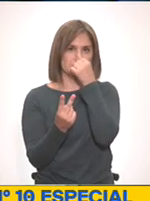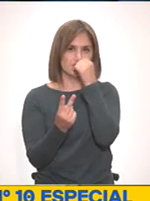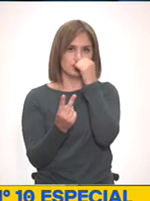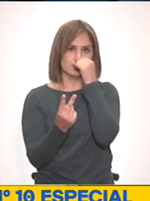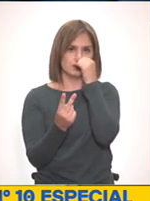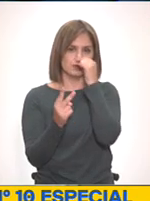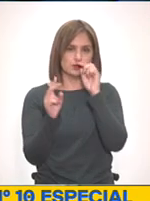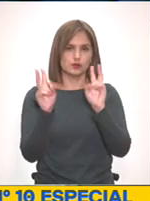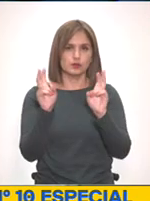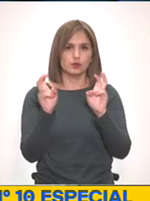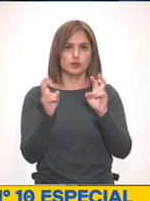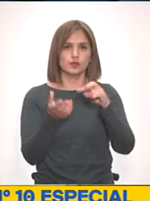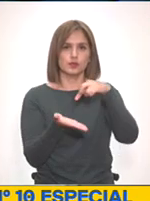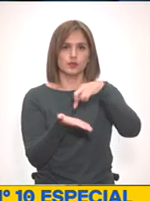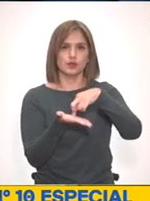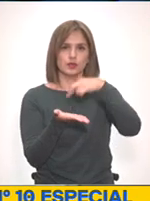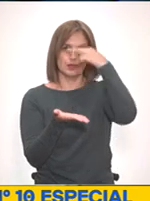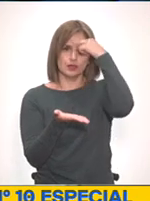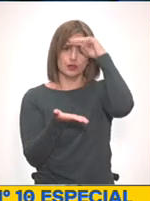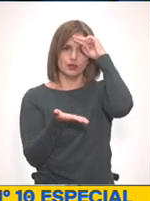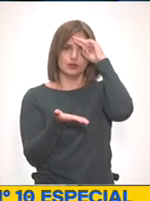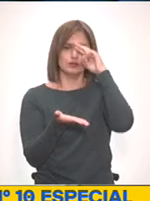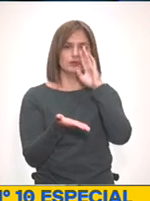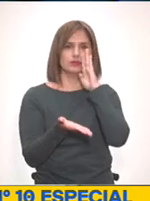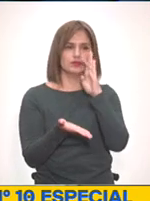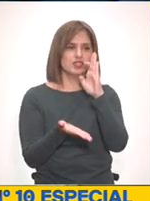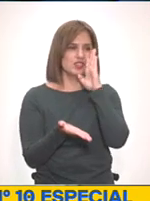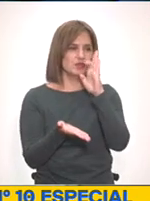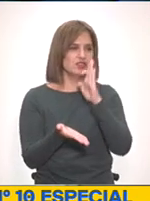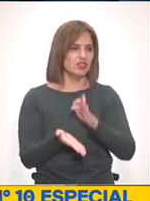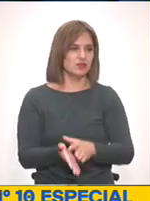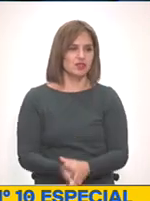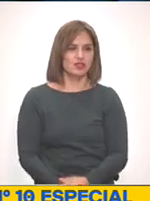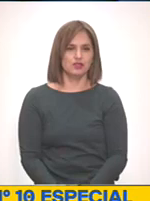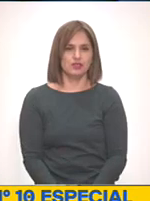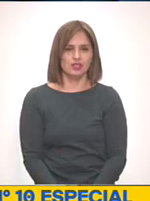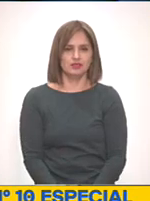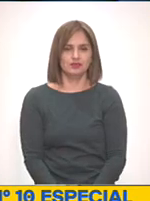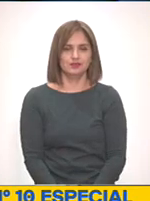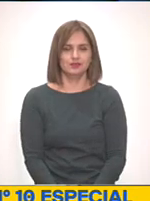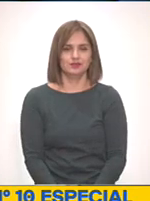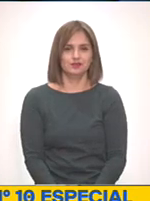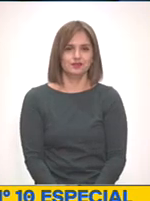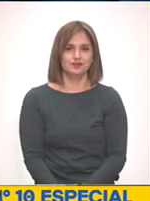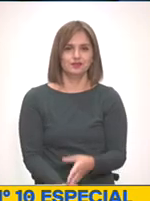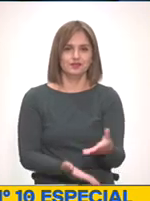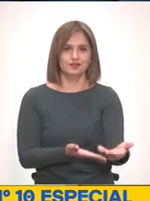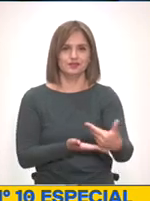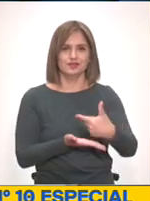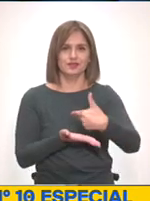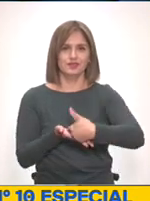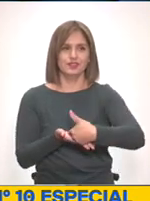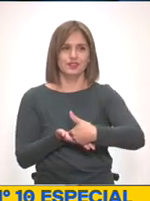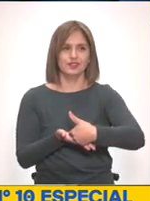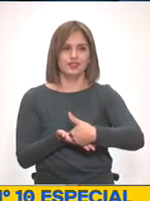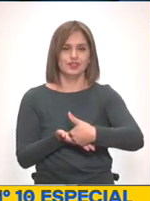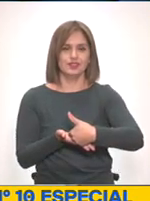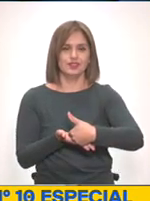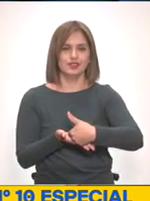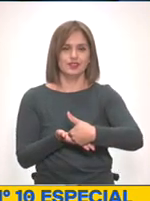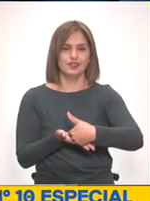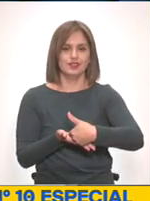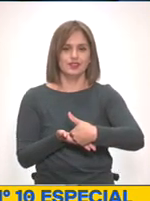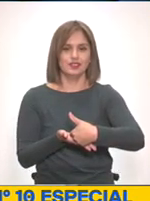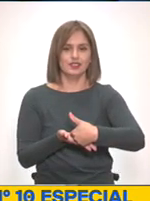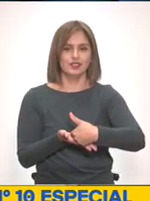la provincia de arauco y biobío vecinos y organizaciones sociales me han solicitado que plantee al gobierno